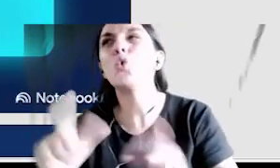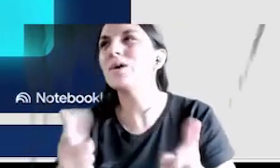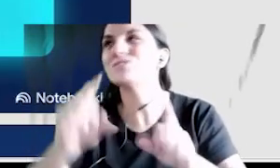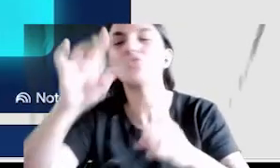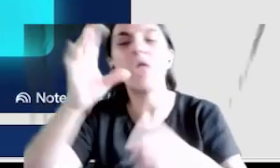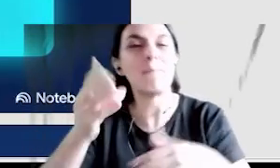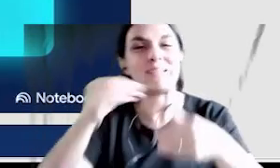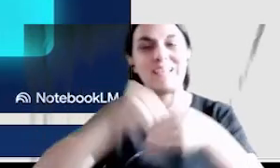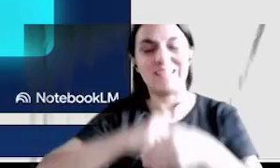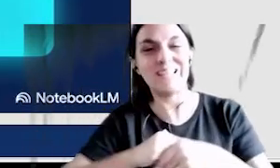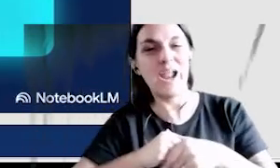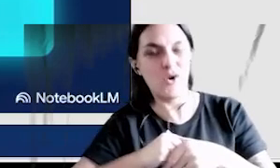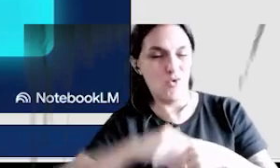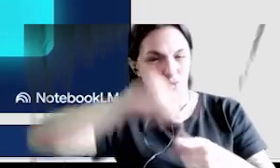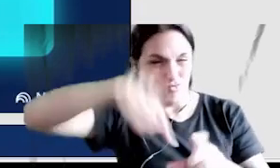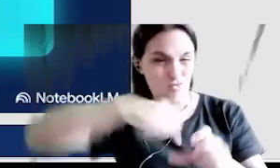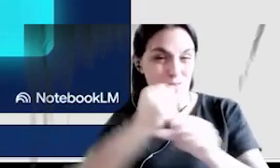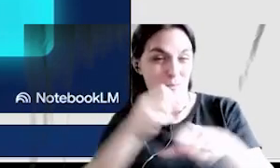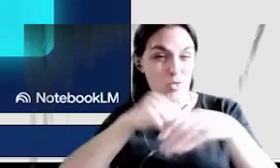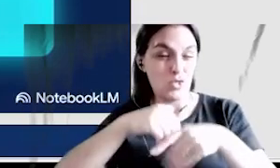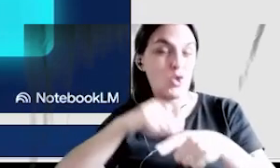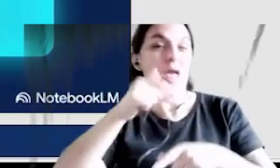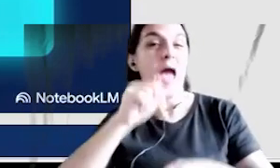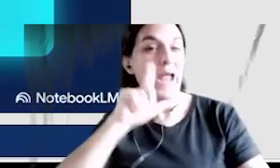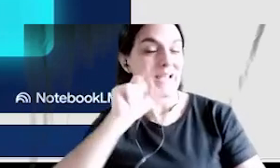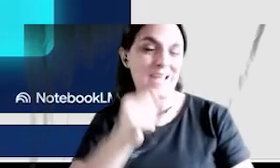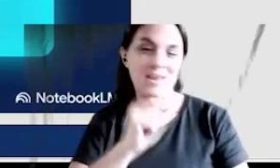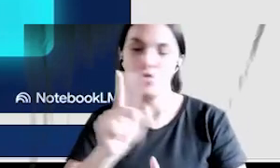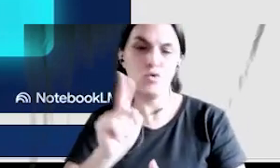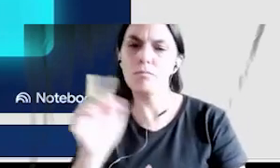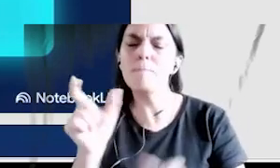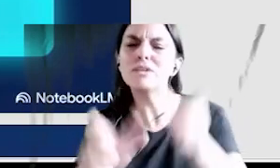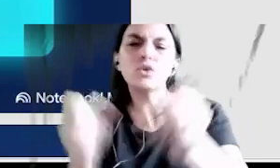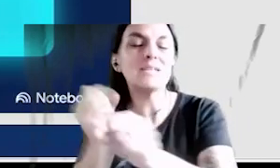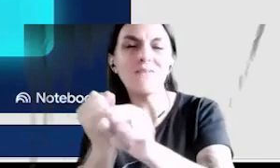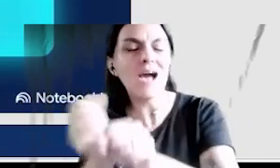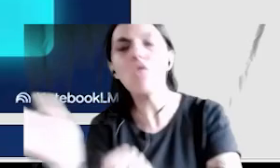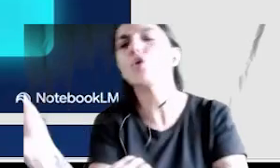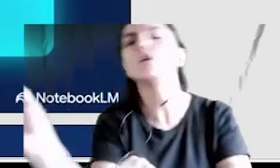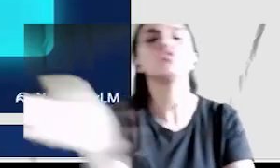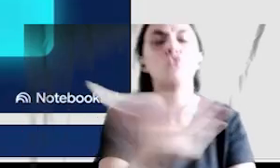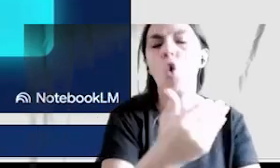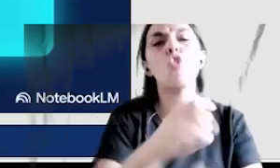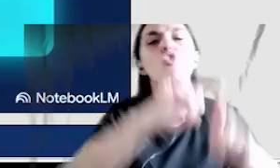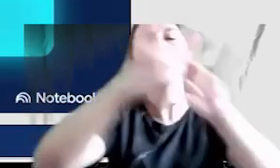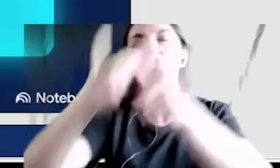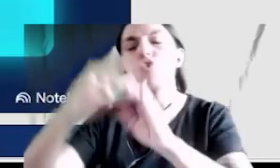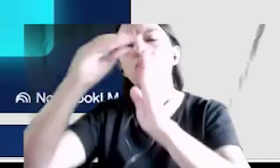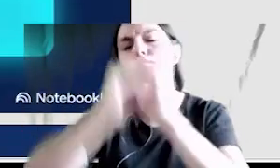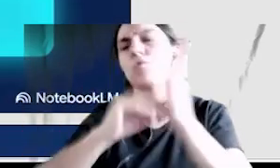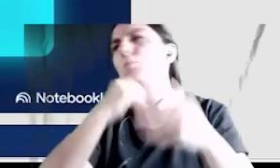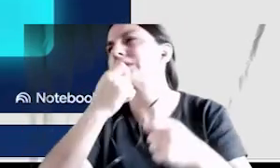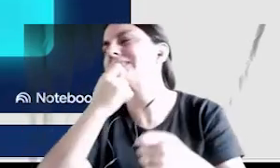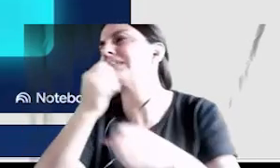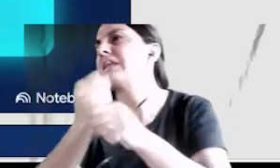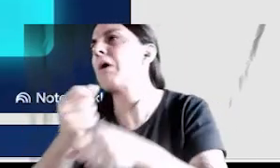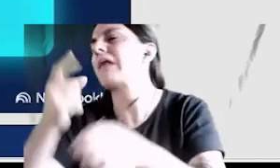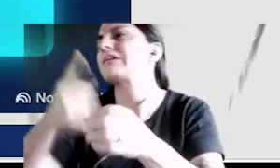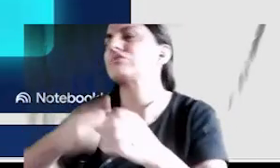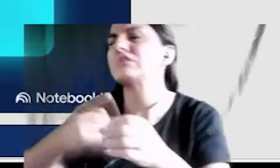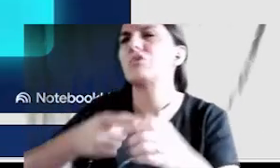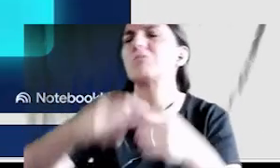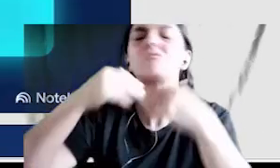interno para nosotros como empleados de ARCA. Todos los trabajadores, así trabaje en una estación de servicio, en una